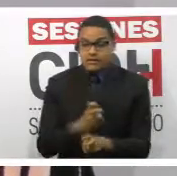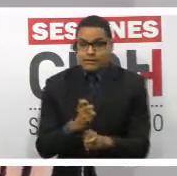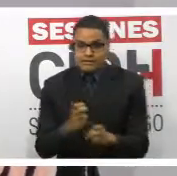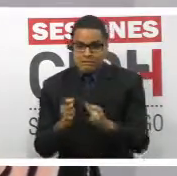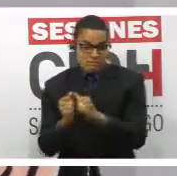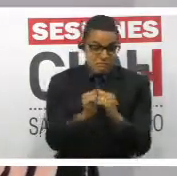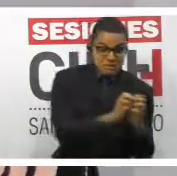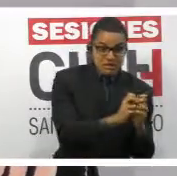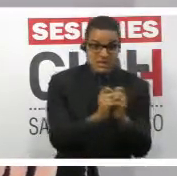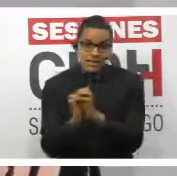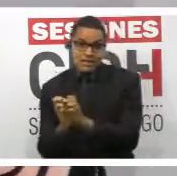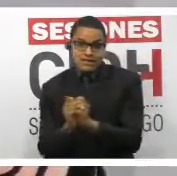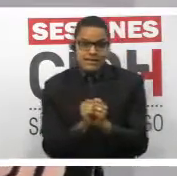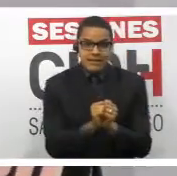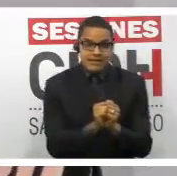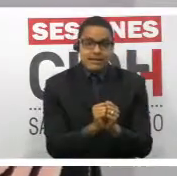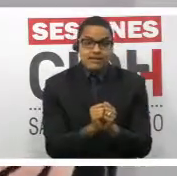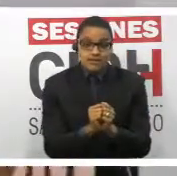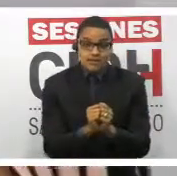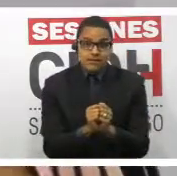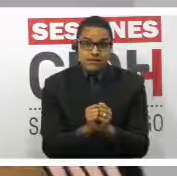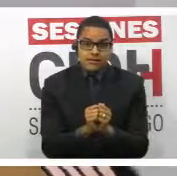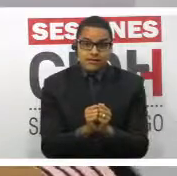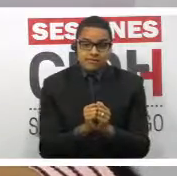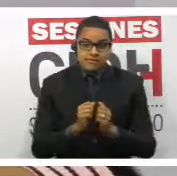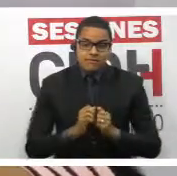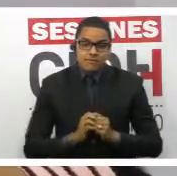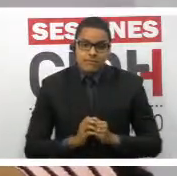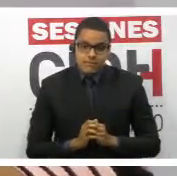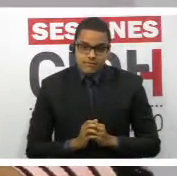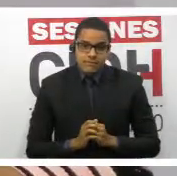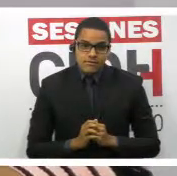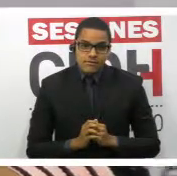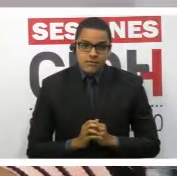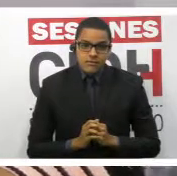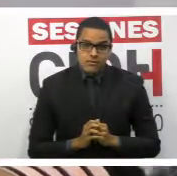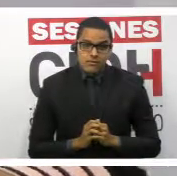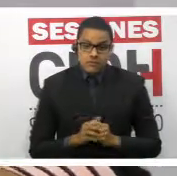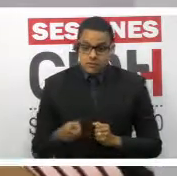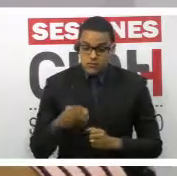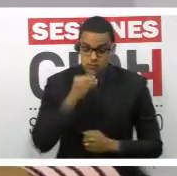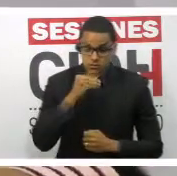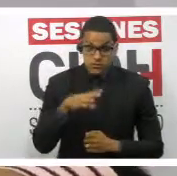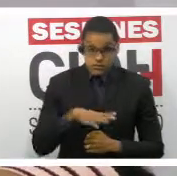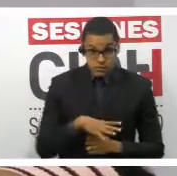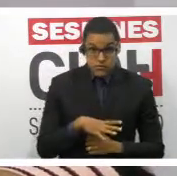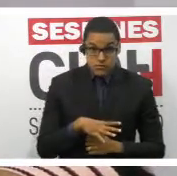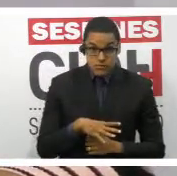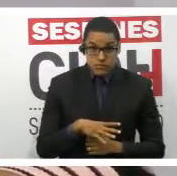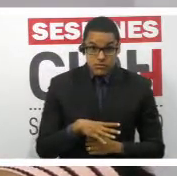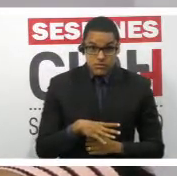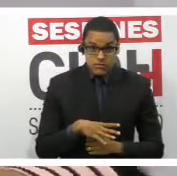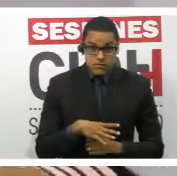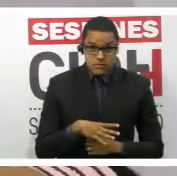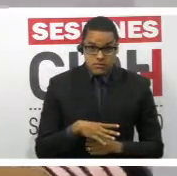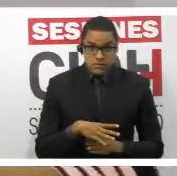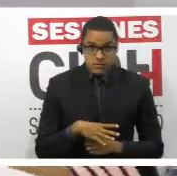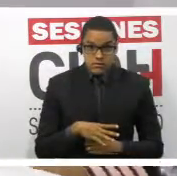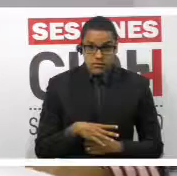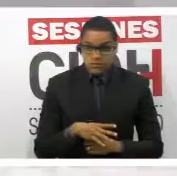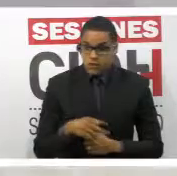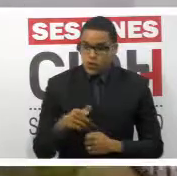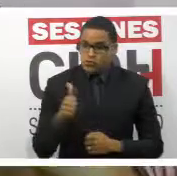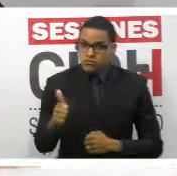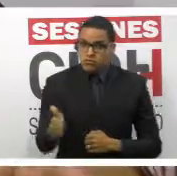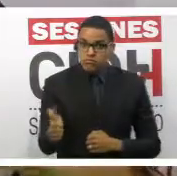de la posibilidad de la mujer la autonomía